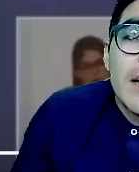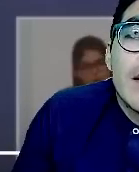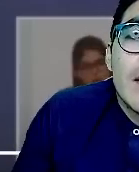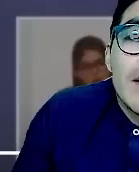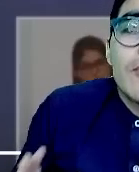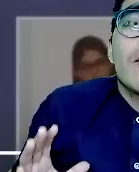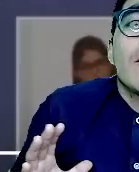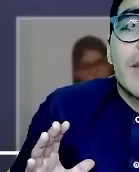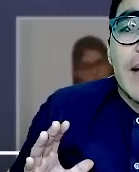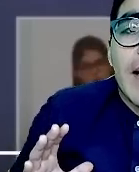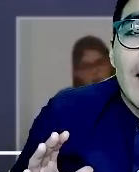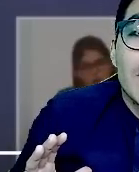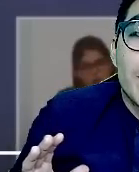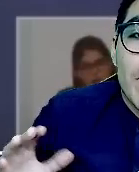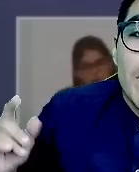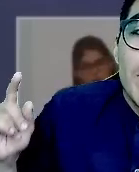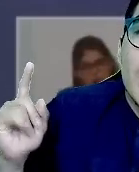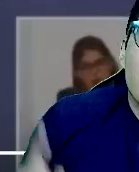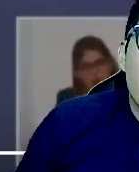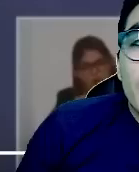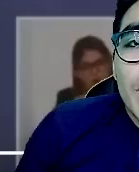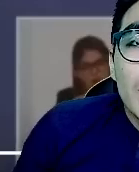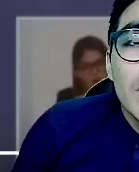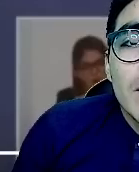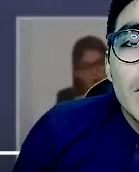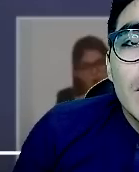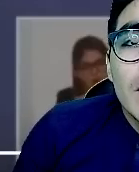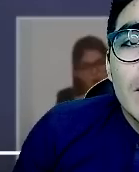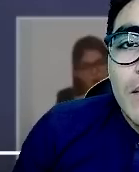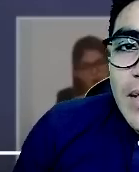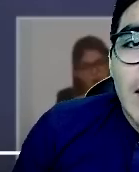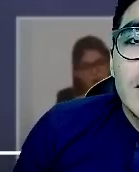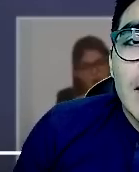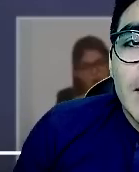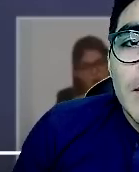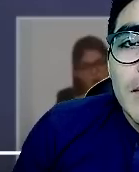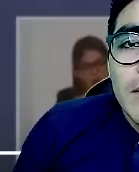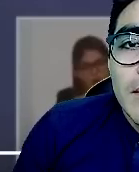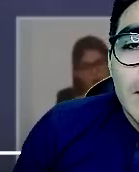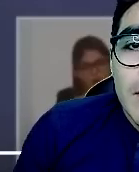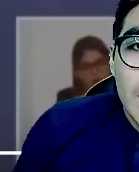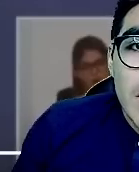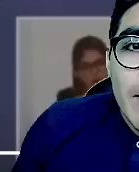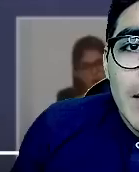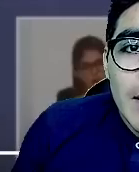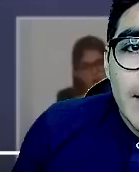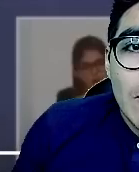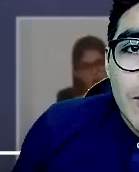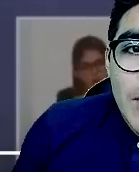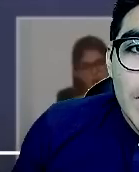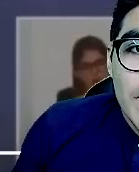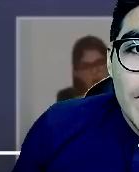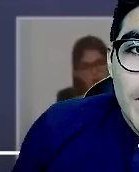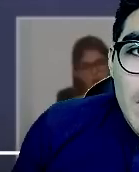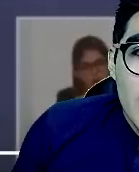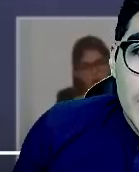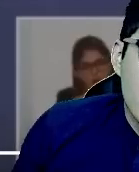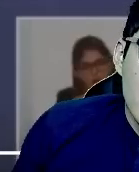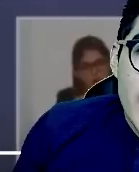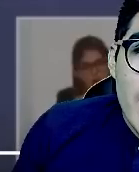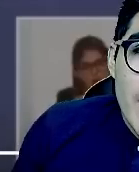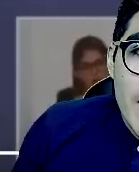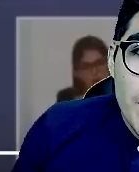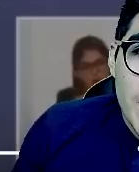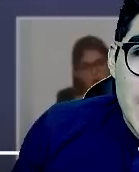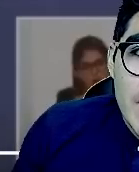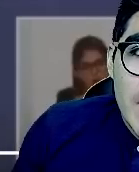que ellos son los atacados, pero vimos cómo se metió con el legislativo y ni hablar del ejecutivo. Por eso